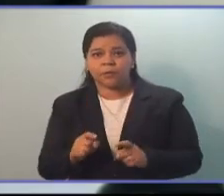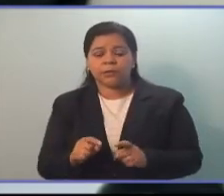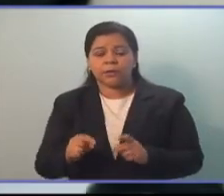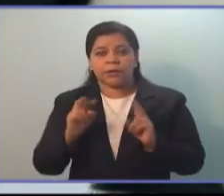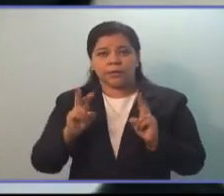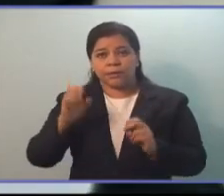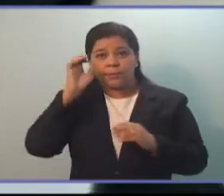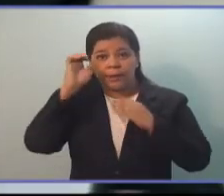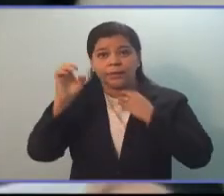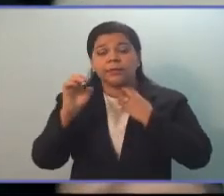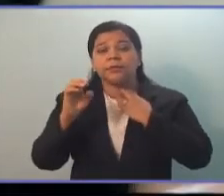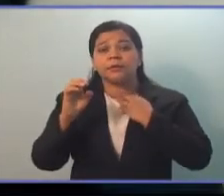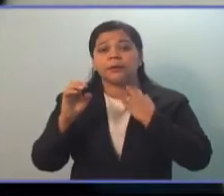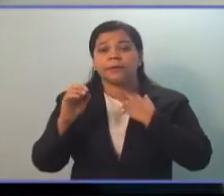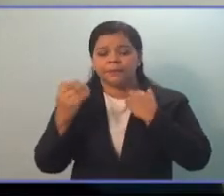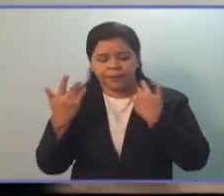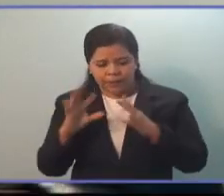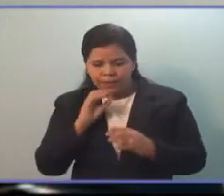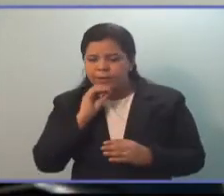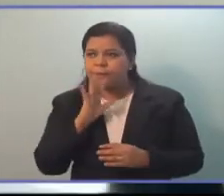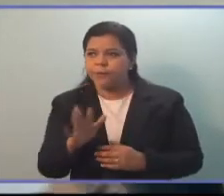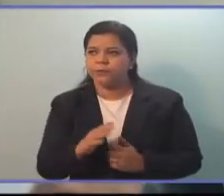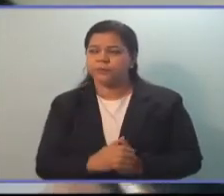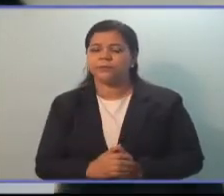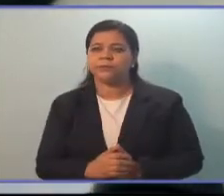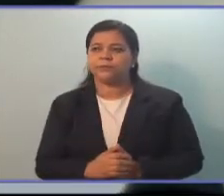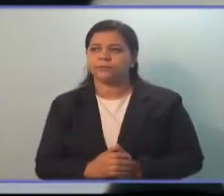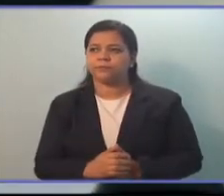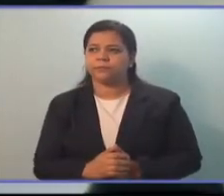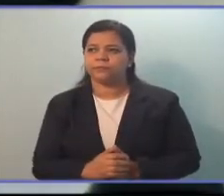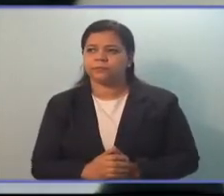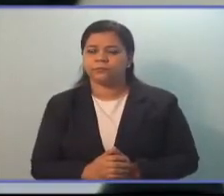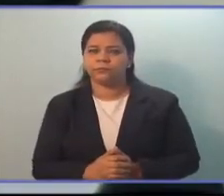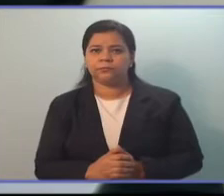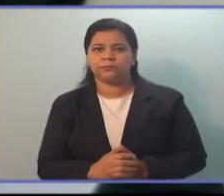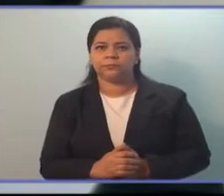ética gubernamental, que también ya lo contestó.